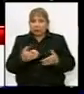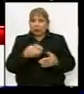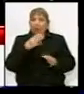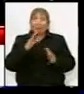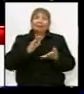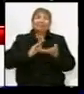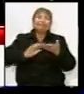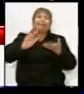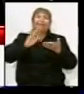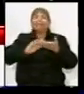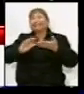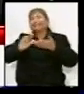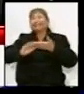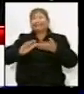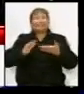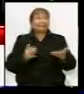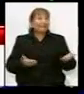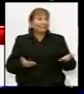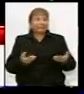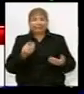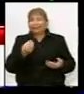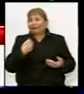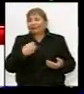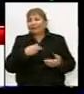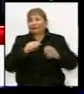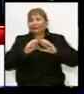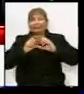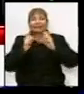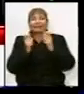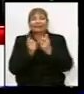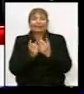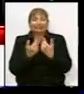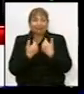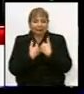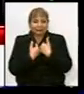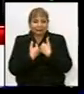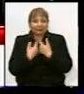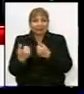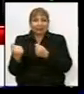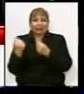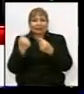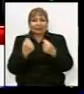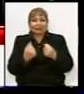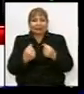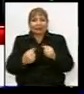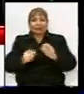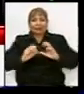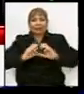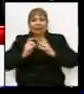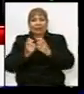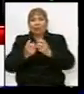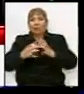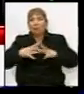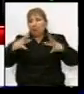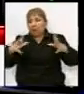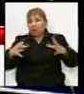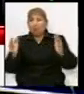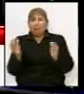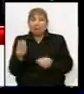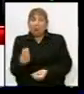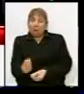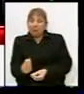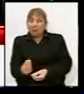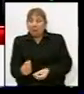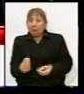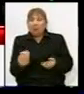exoneraciones o porque un congresista tiene tal vez mayor poder en una bancada mayoritaria muy minoritaria